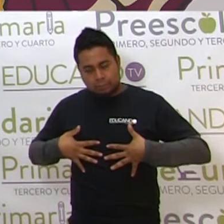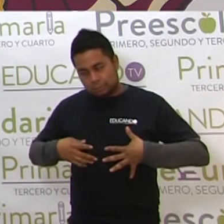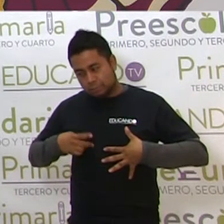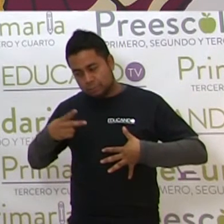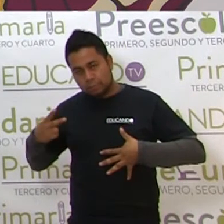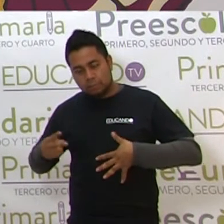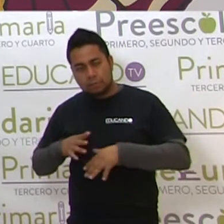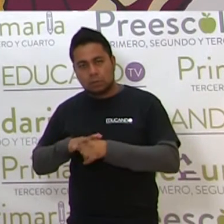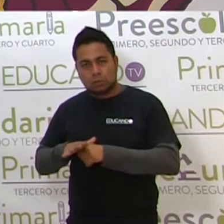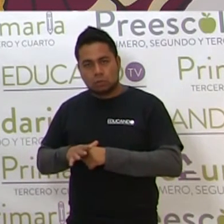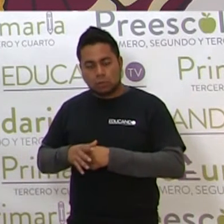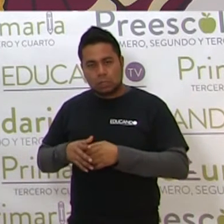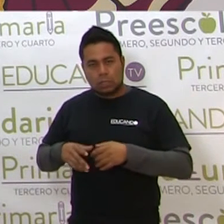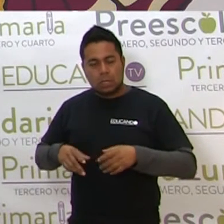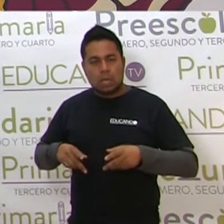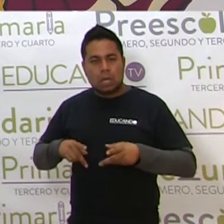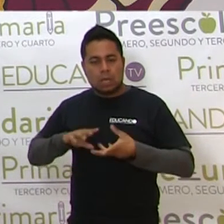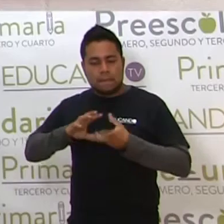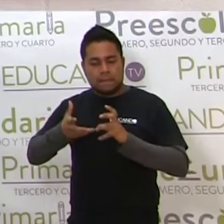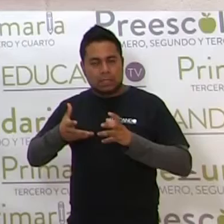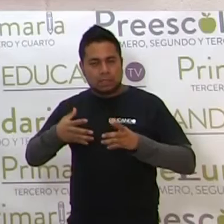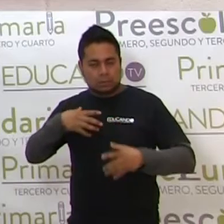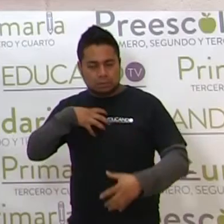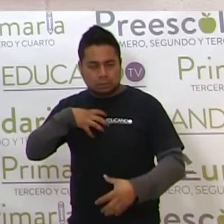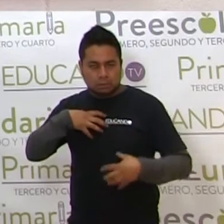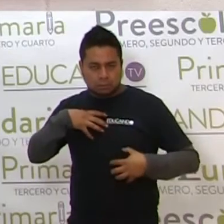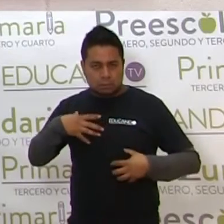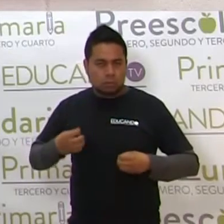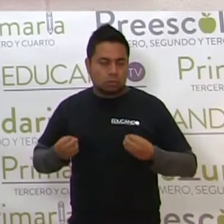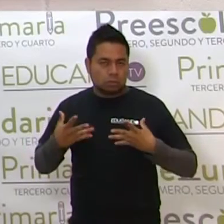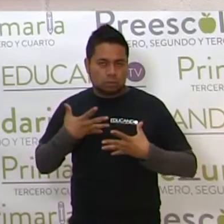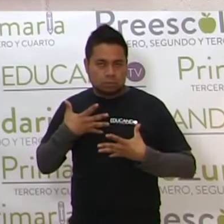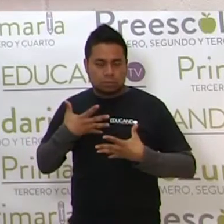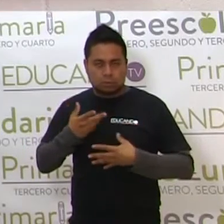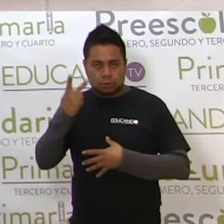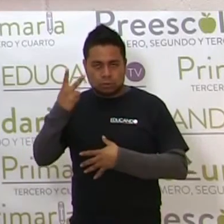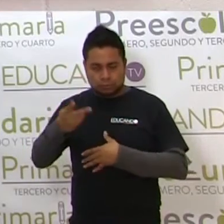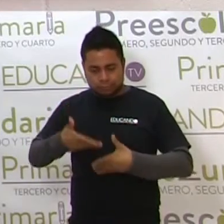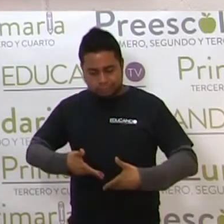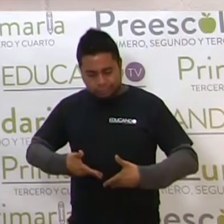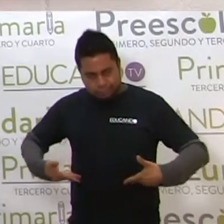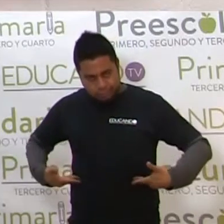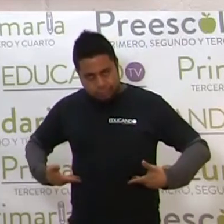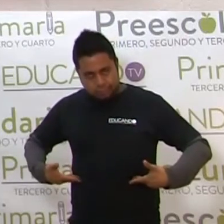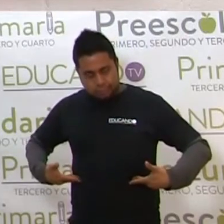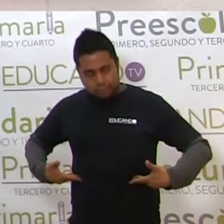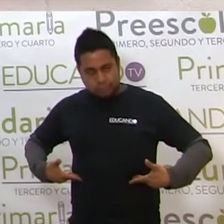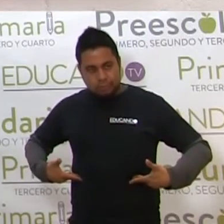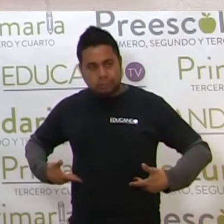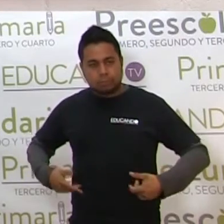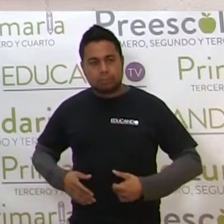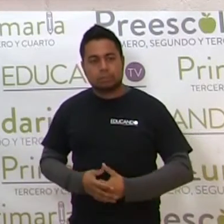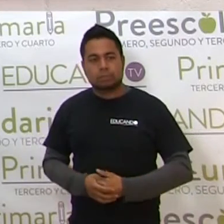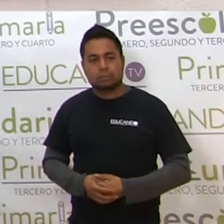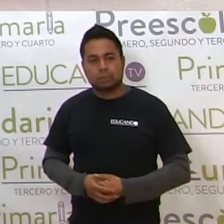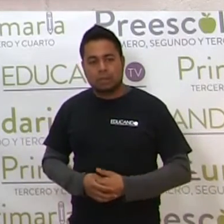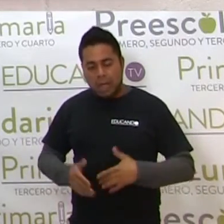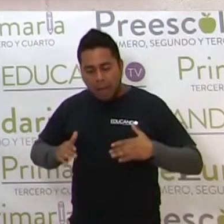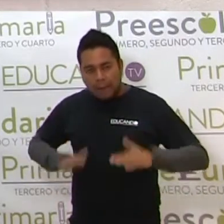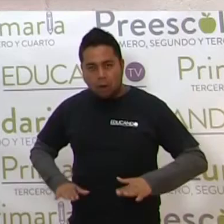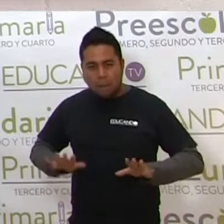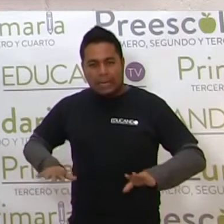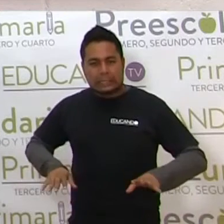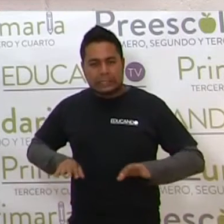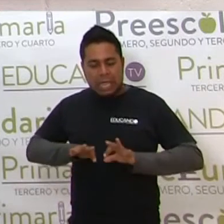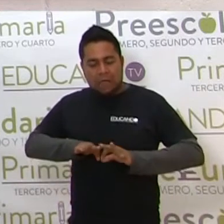cuántas piezas tiene este traje regional dos el refajo que es lo que va en la parte de